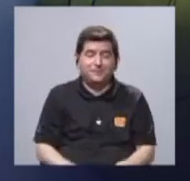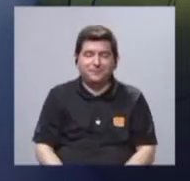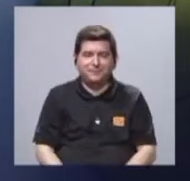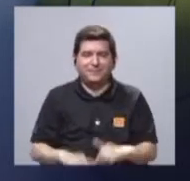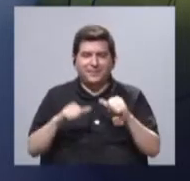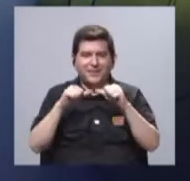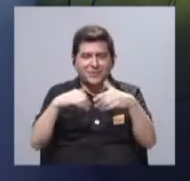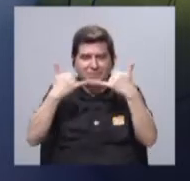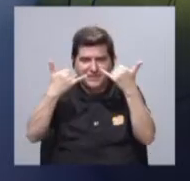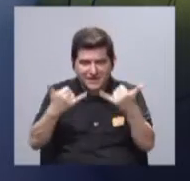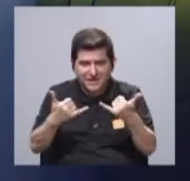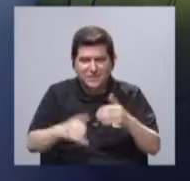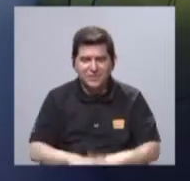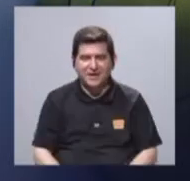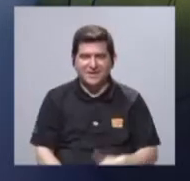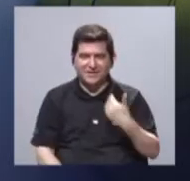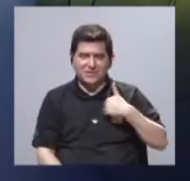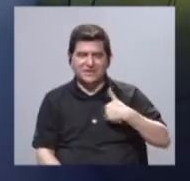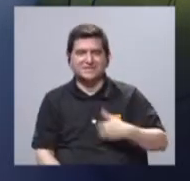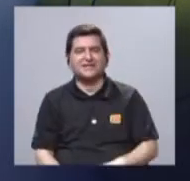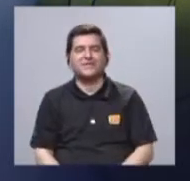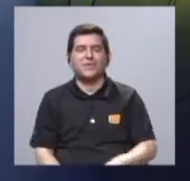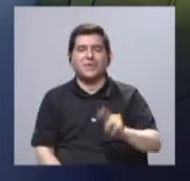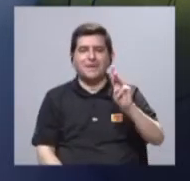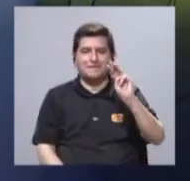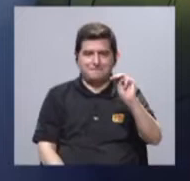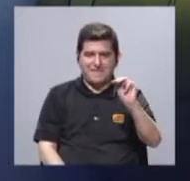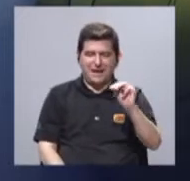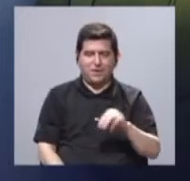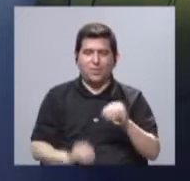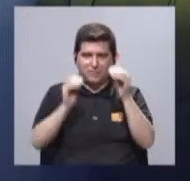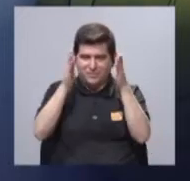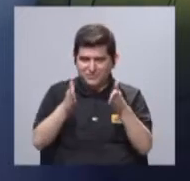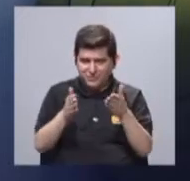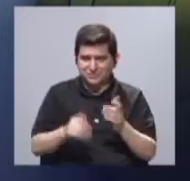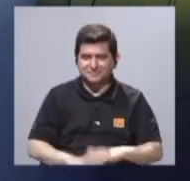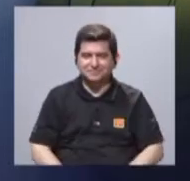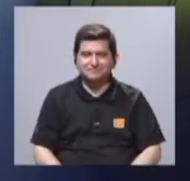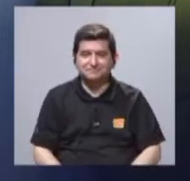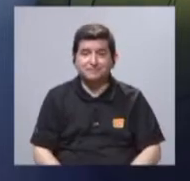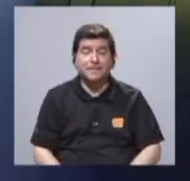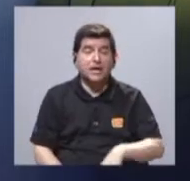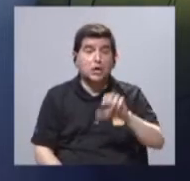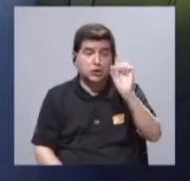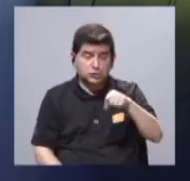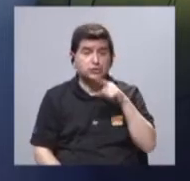del mundo. Pero bueno, regresemos con don Mario.